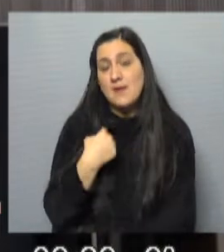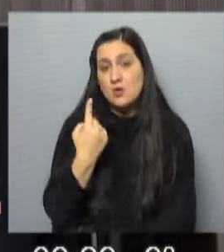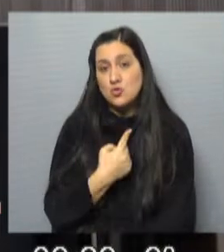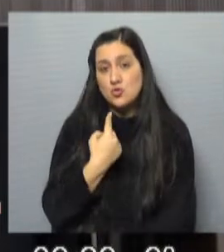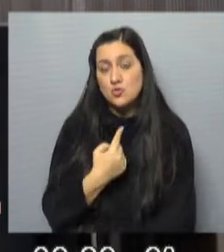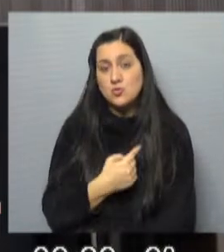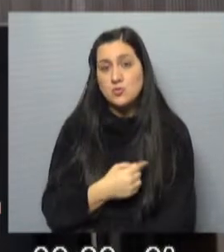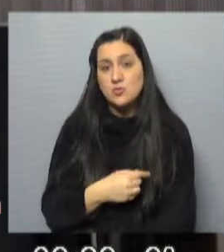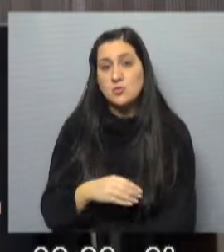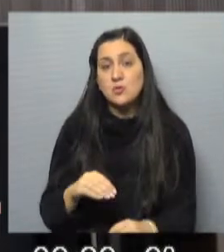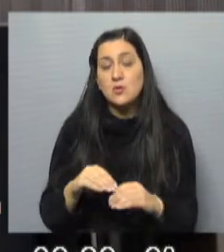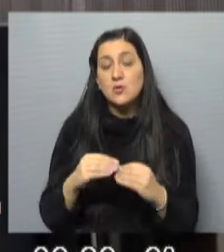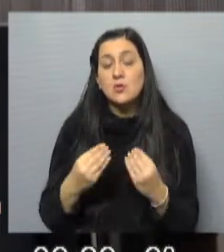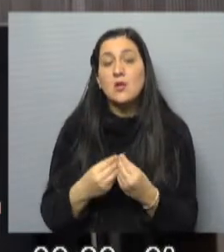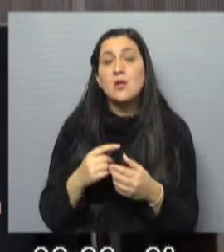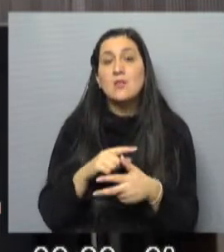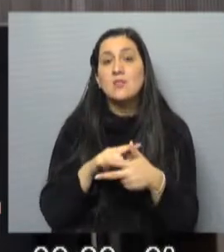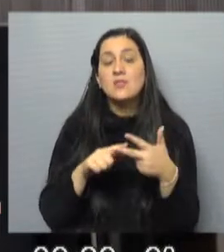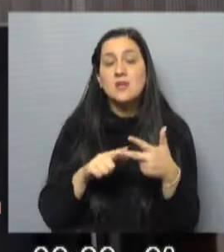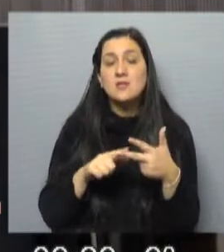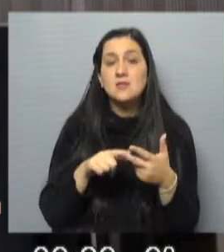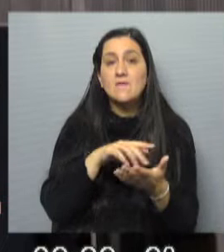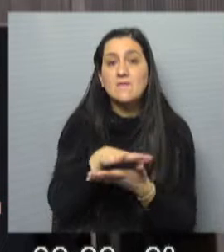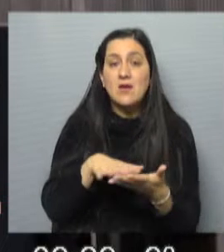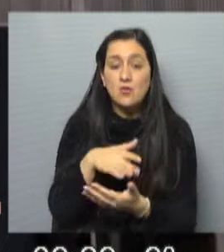Van a ser tres de referencia, decían ayer, buceo,